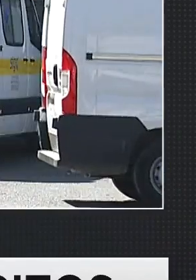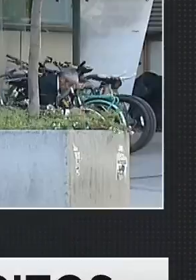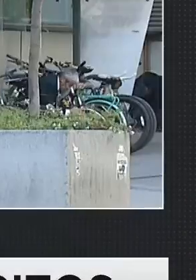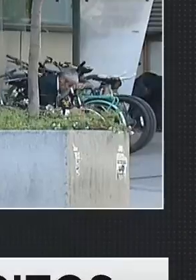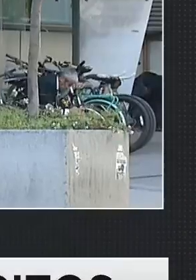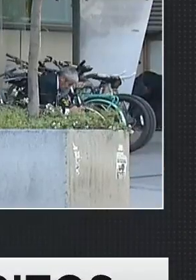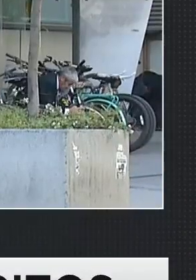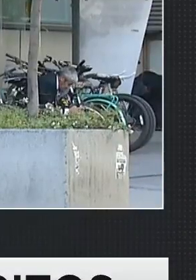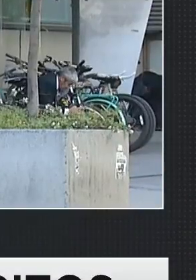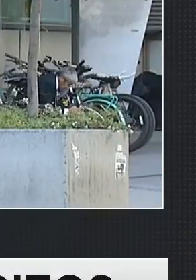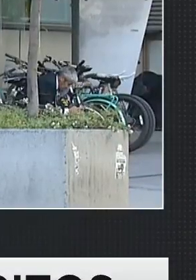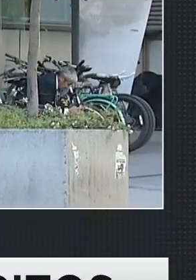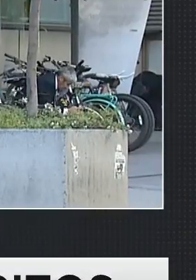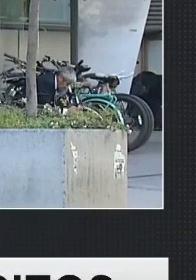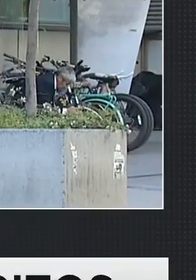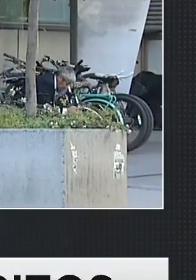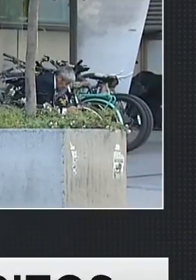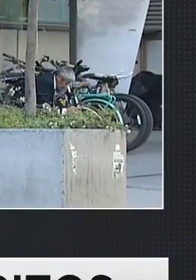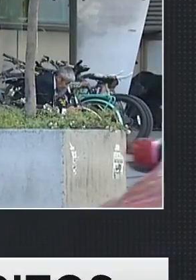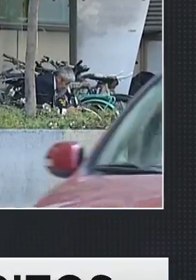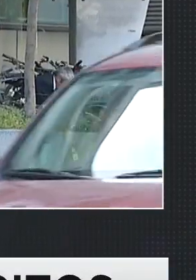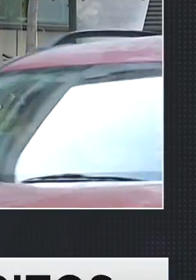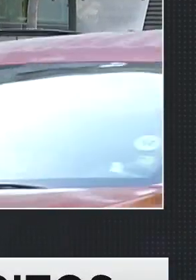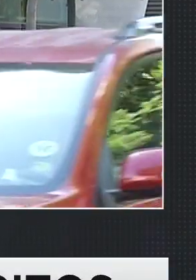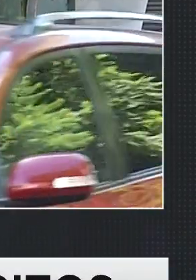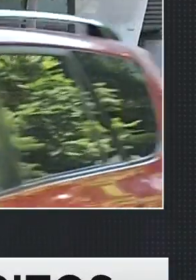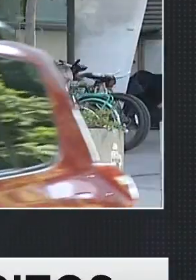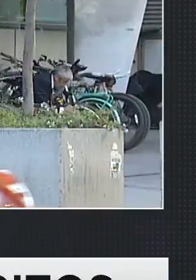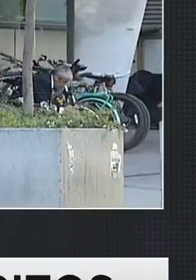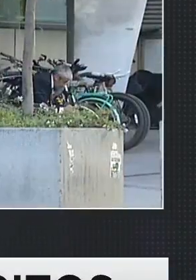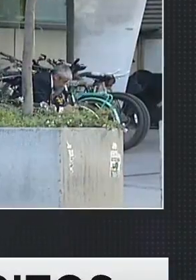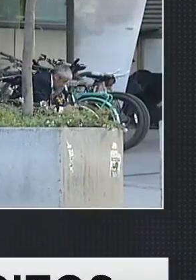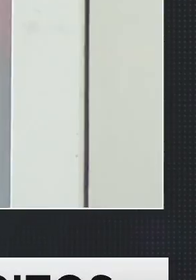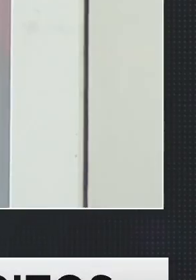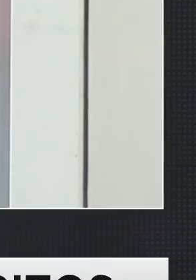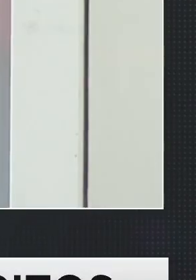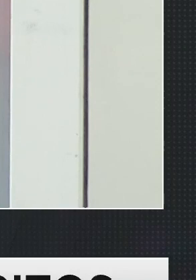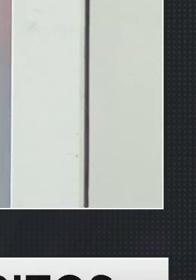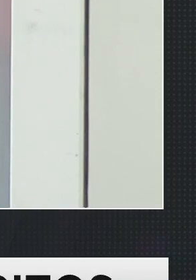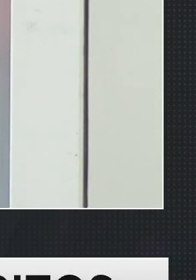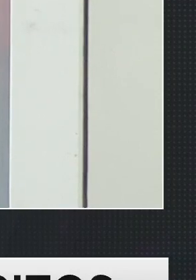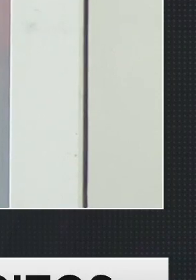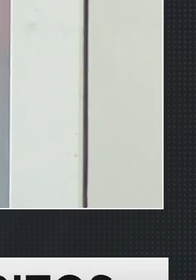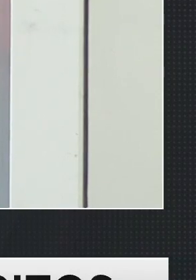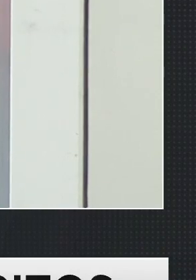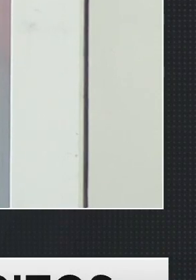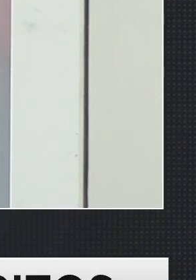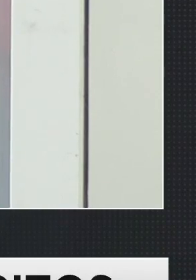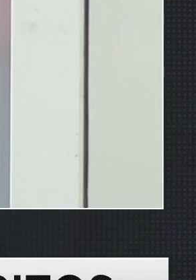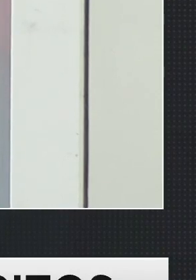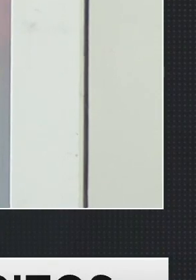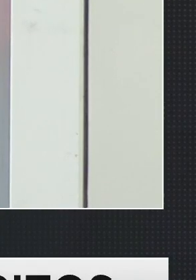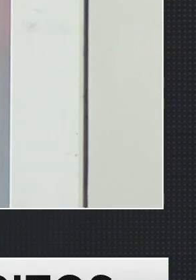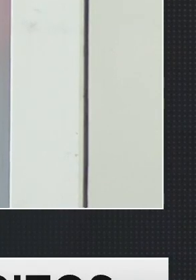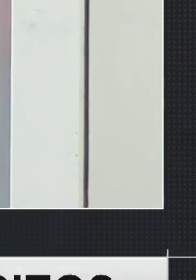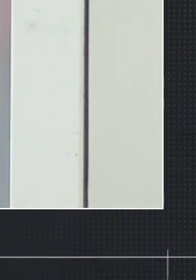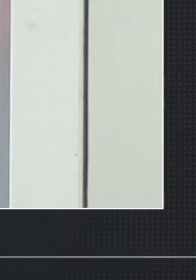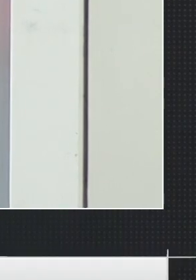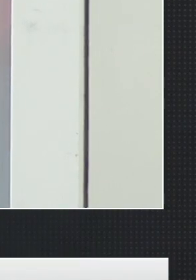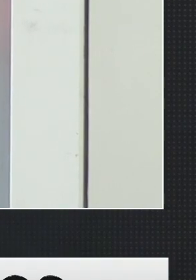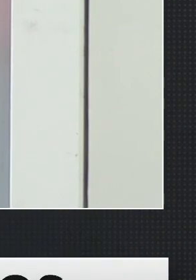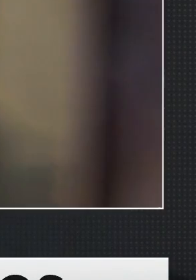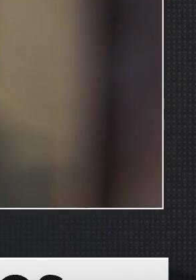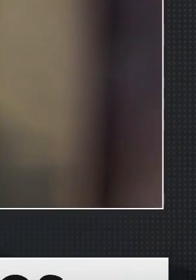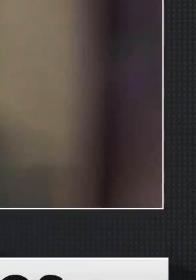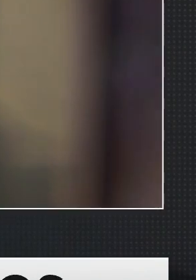estamos bajo perú pero en el séptimo lugar mundial respecto a la cifra de fallecidos en las últimas 24 horas se reportan